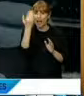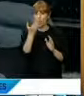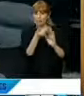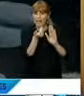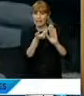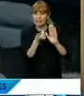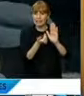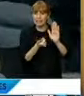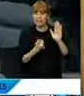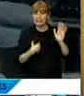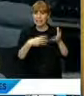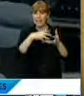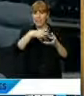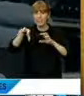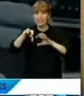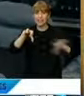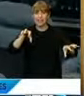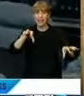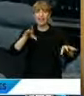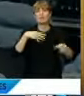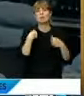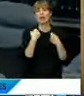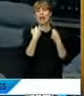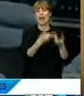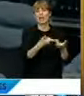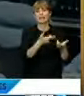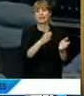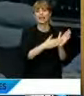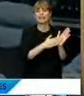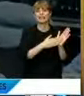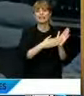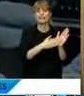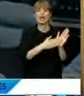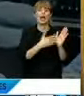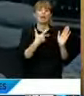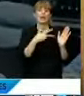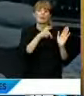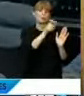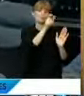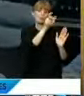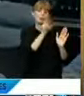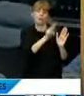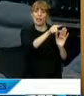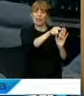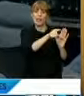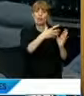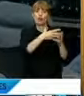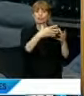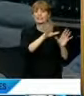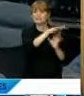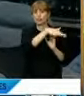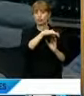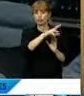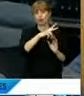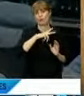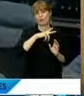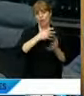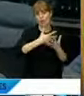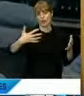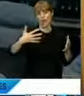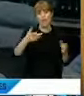Nacho Perdón me decías en el ingreso de ribadavia o sobre callao Sí ahí Dónde estás vos Bueno sobre